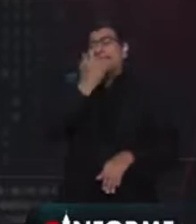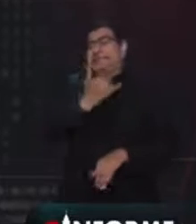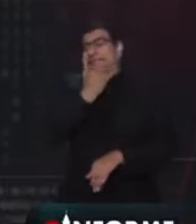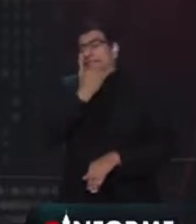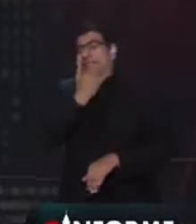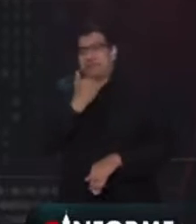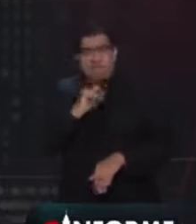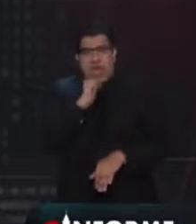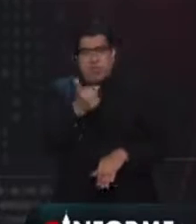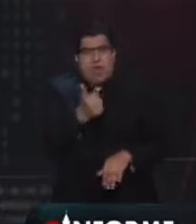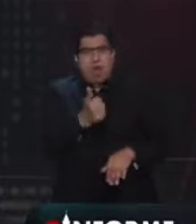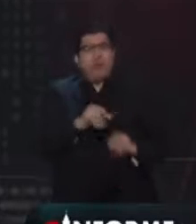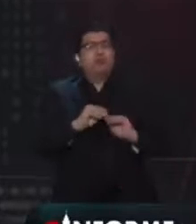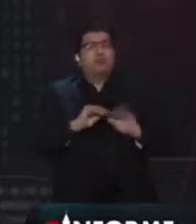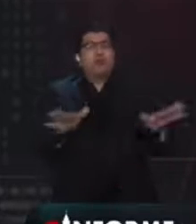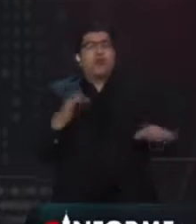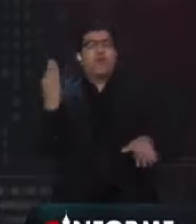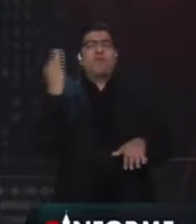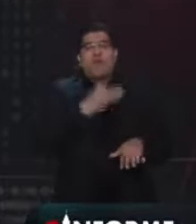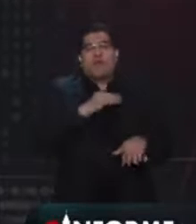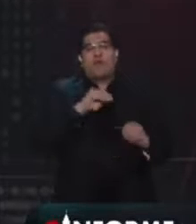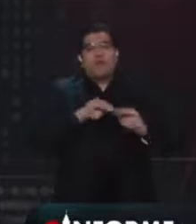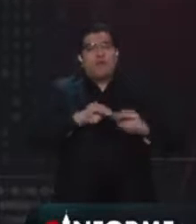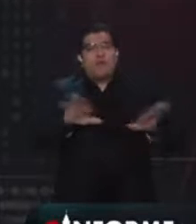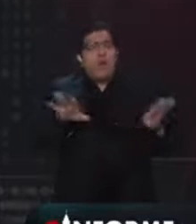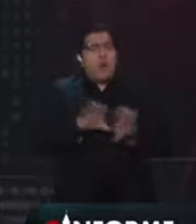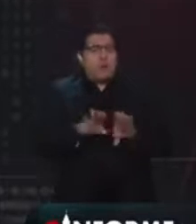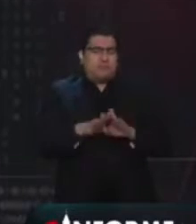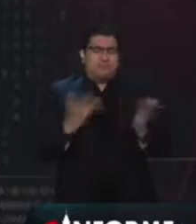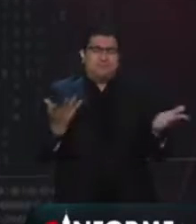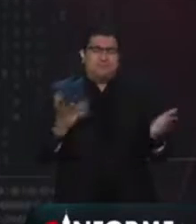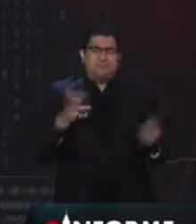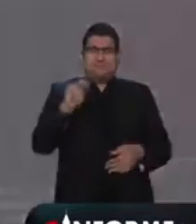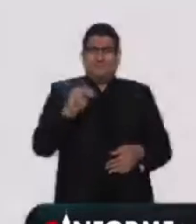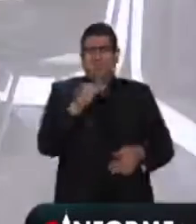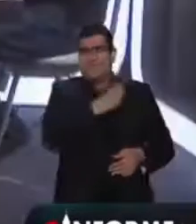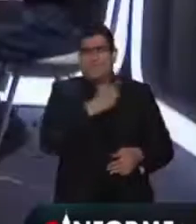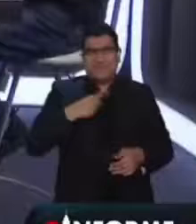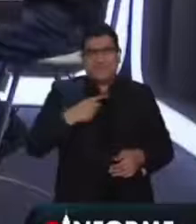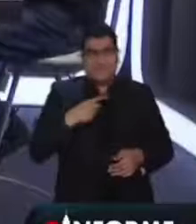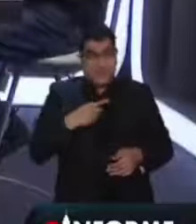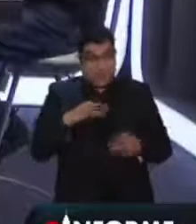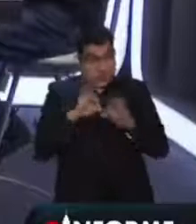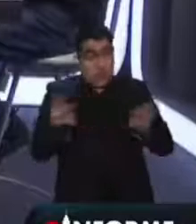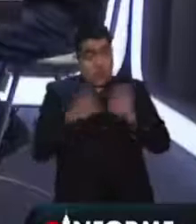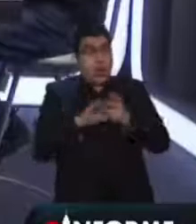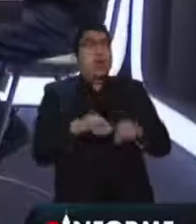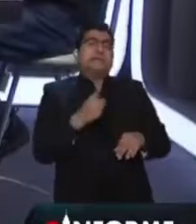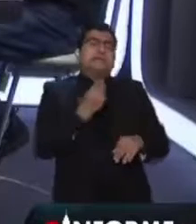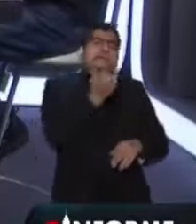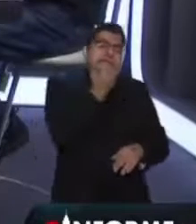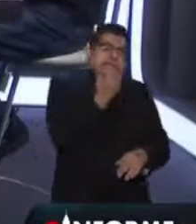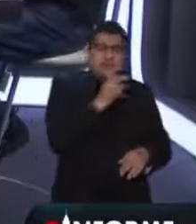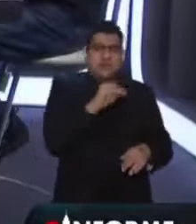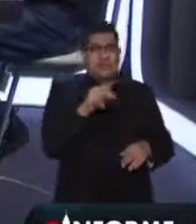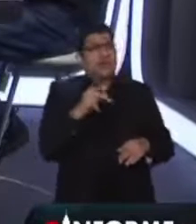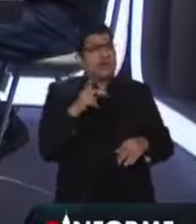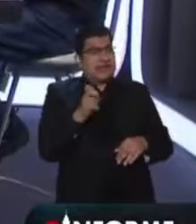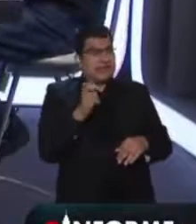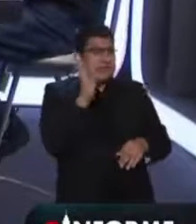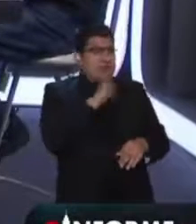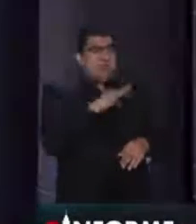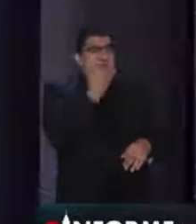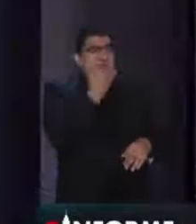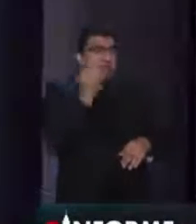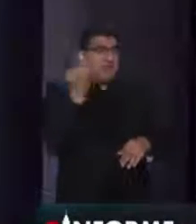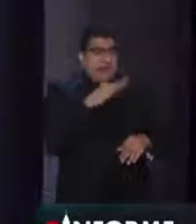equivocamos, porque hicimos una fake news del libro, además, ¿no? Que además no importa si se disculpan, generalmente lo que sucede es que de todas maneras